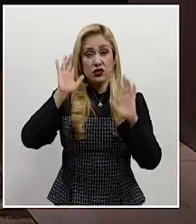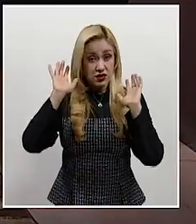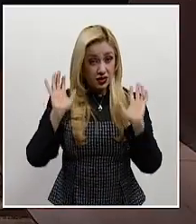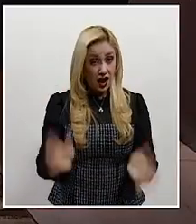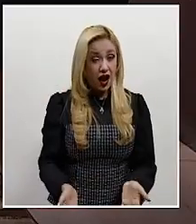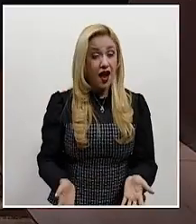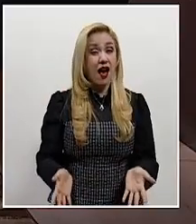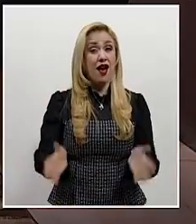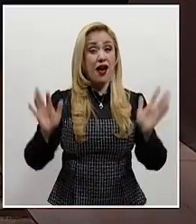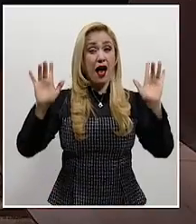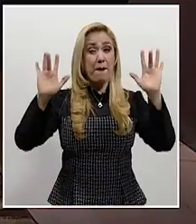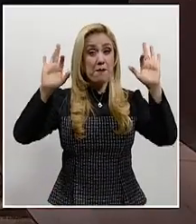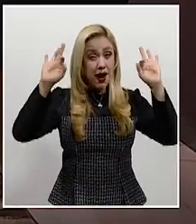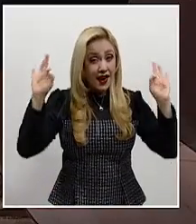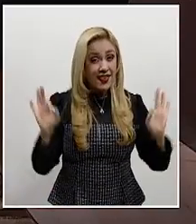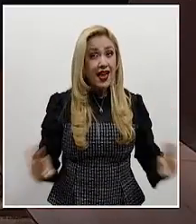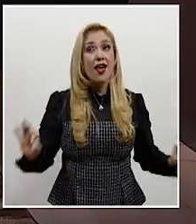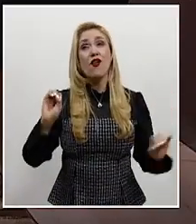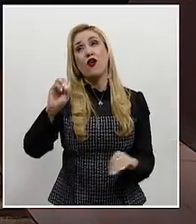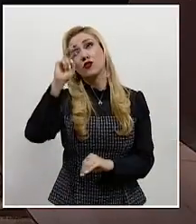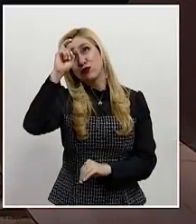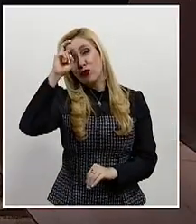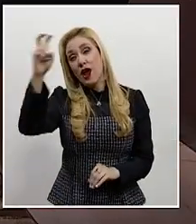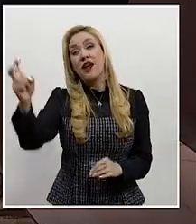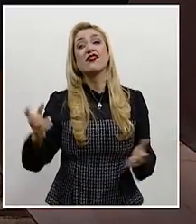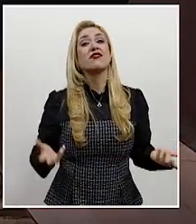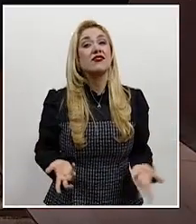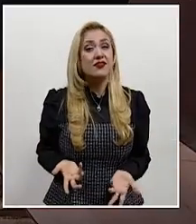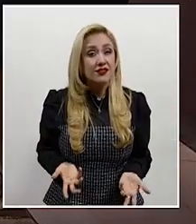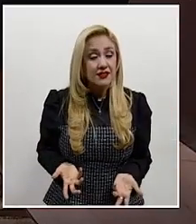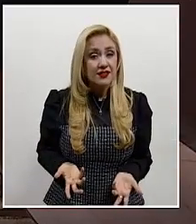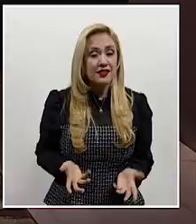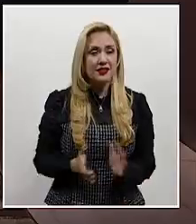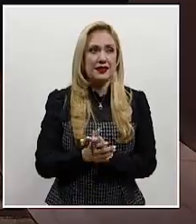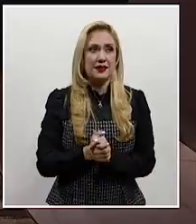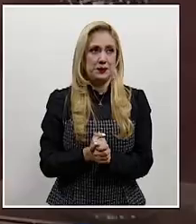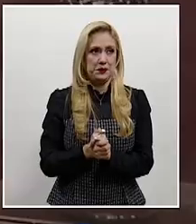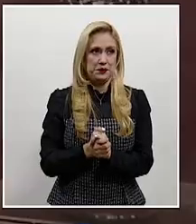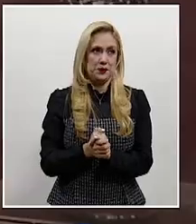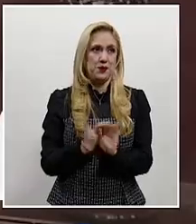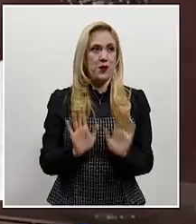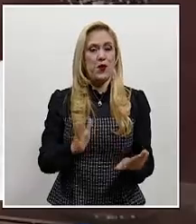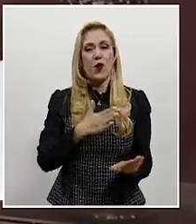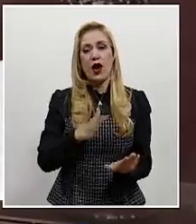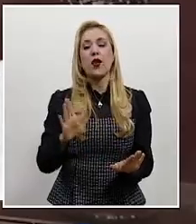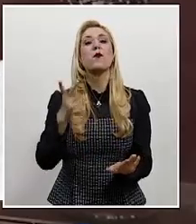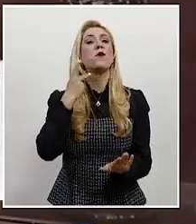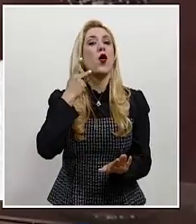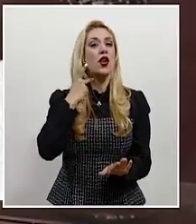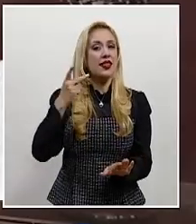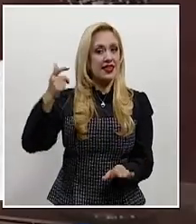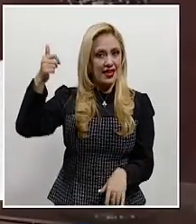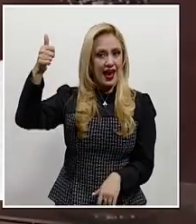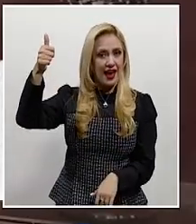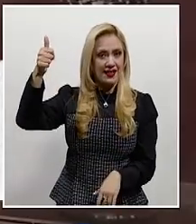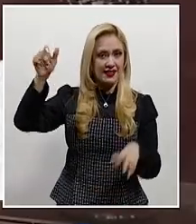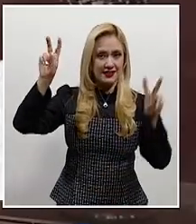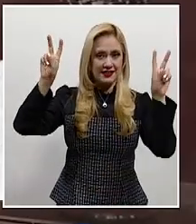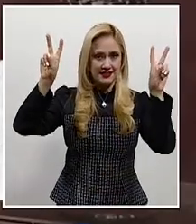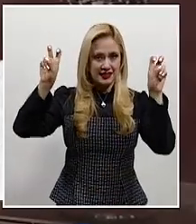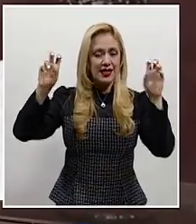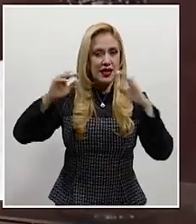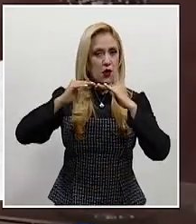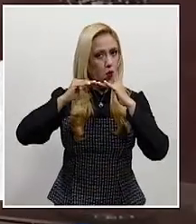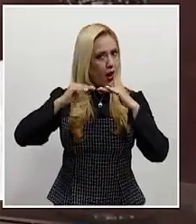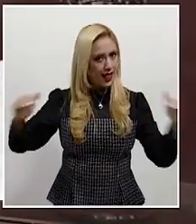una aspiración? No, sin duda alguna. Hoy en día podemos hablar, primero que nada, hemos avanzado uh-huh. en materia política. Nosotros uh-huh. ya tenemos igualdad uh-huh. en